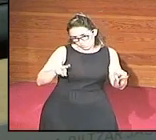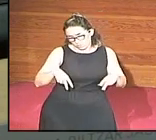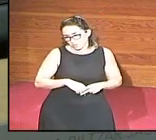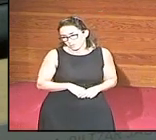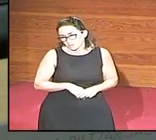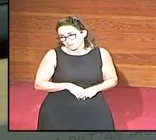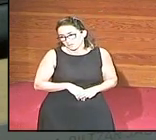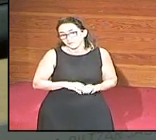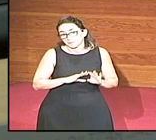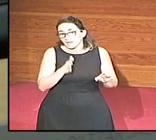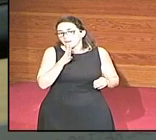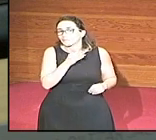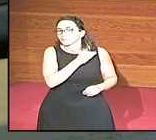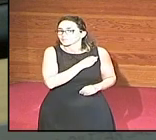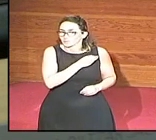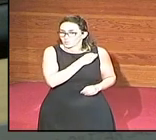Preguntas,